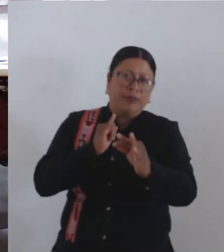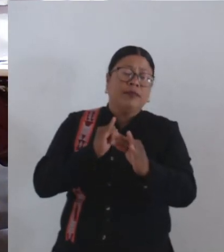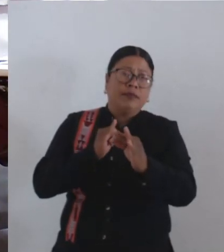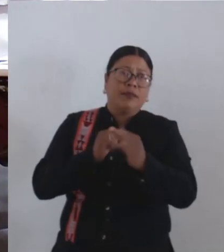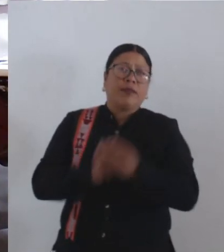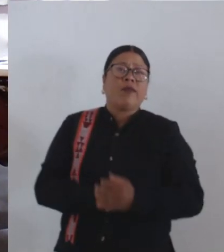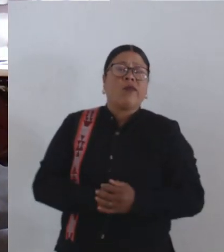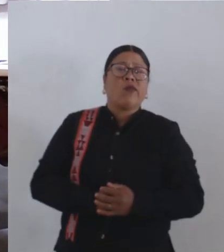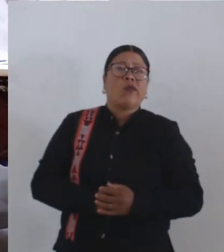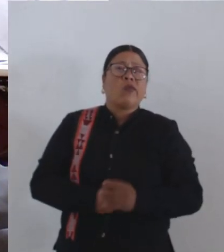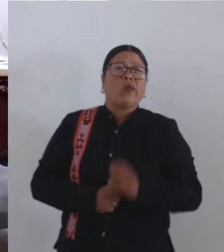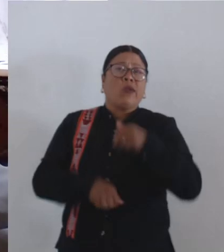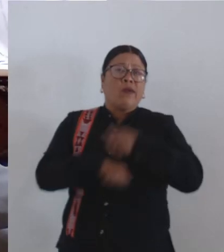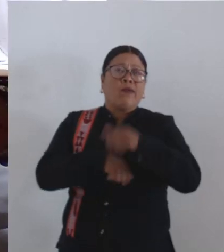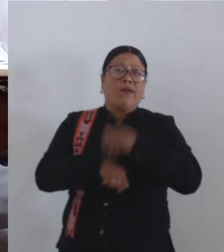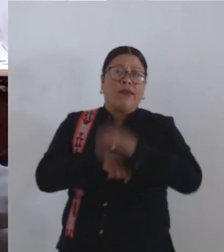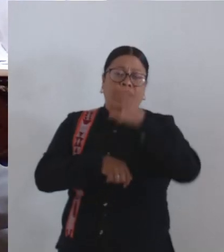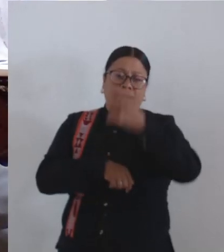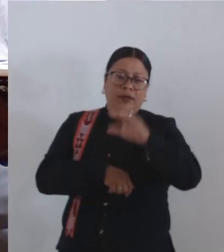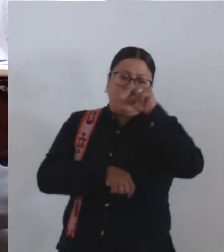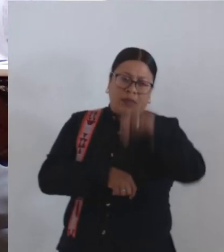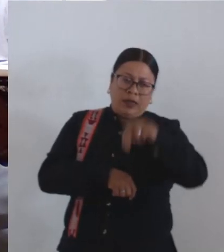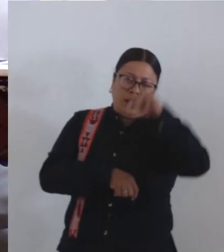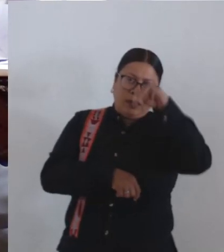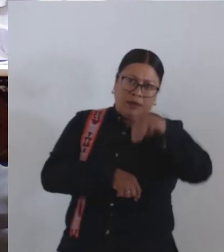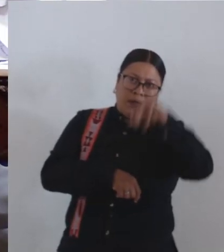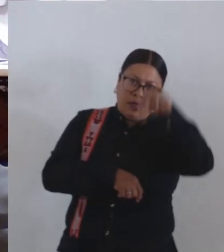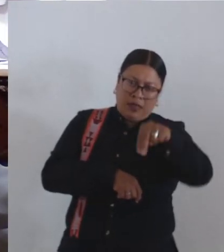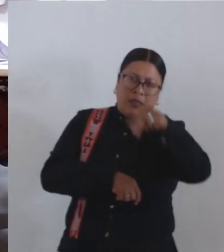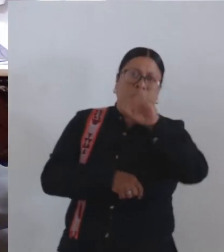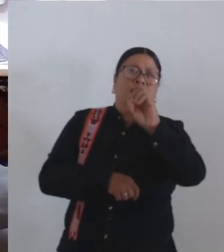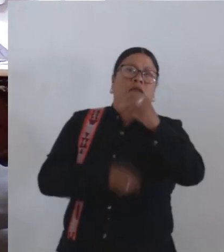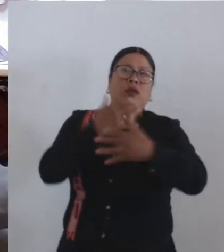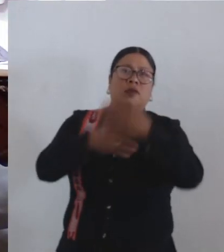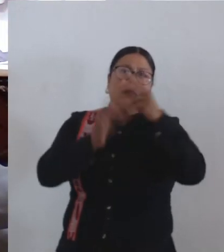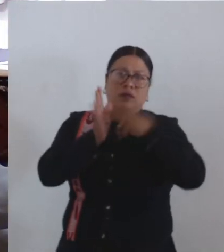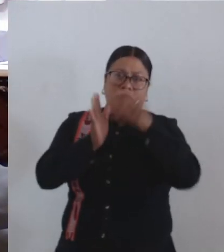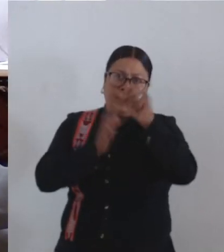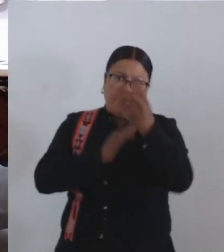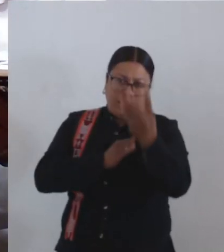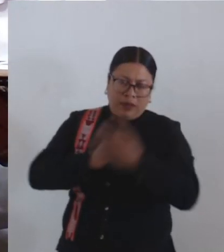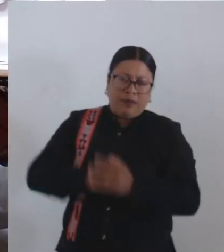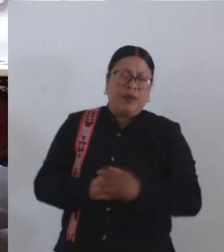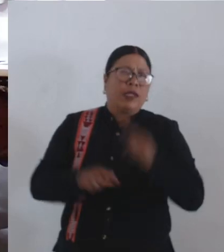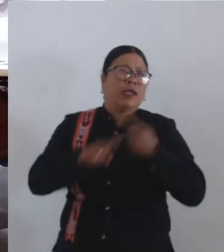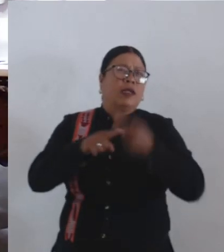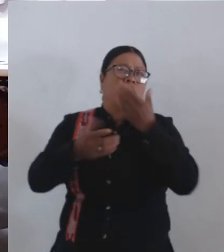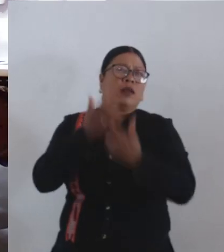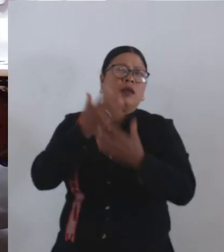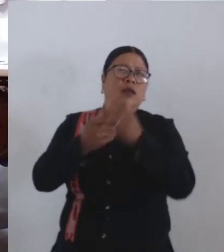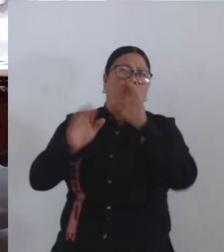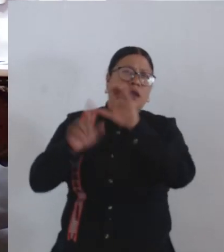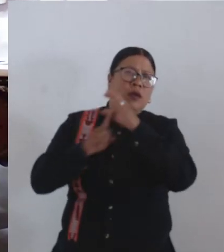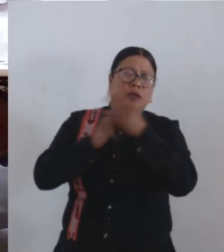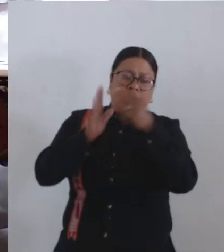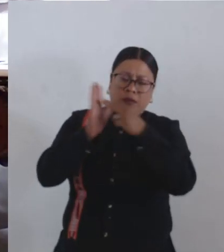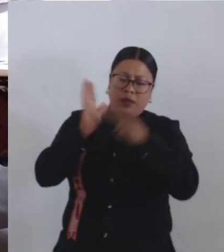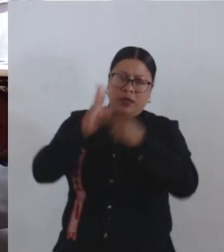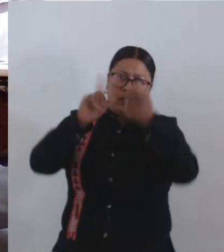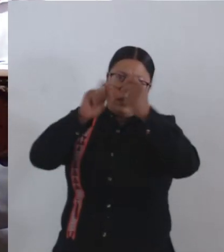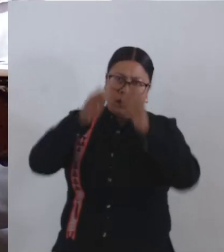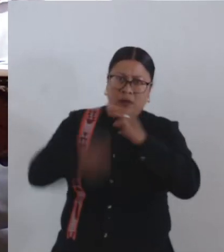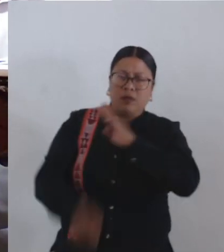desahoga en esta sesión es con un número CNNM 015-2024, emitido por la Comisión de Normatividad y